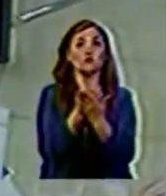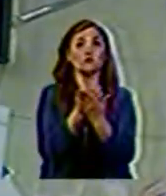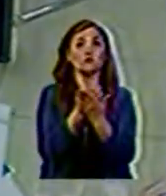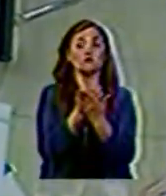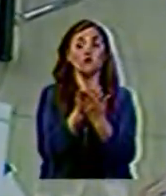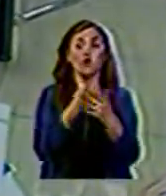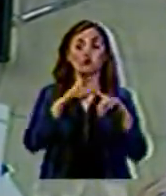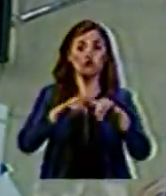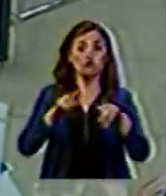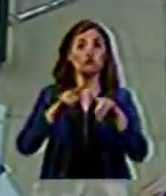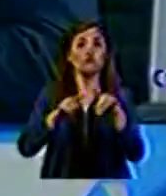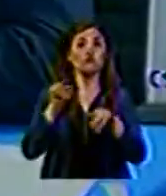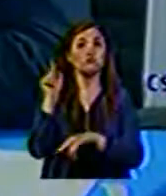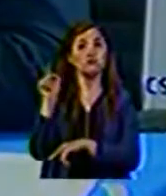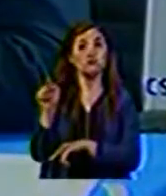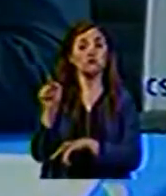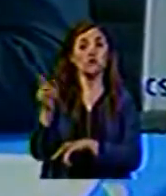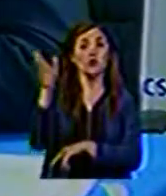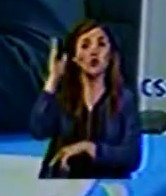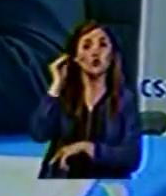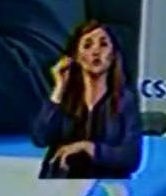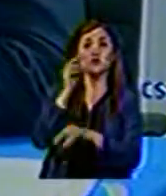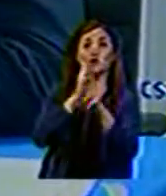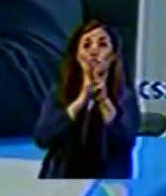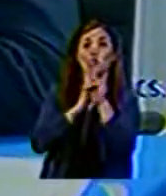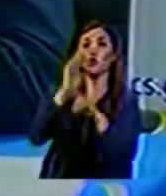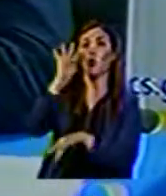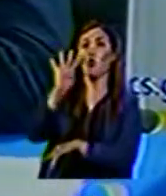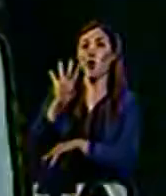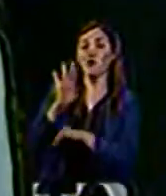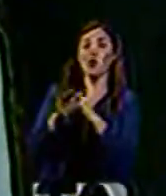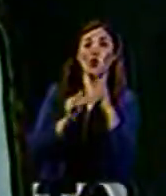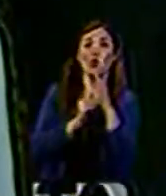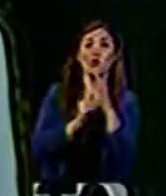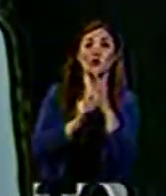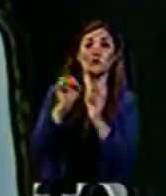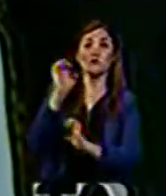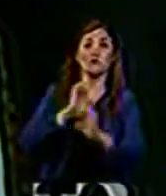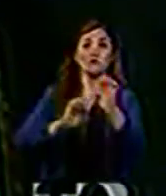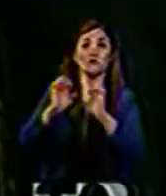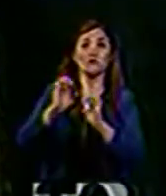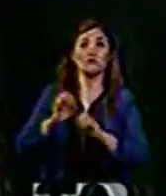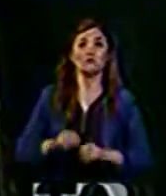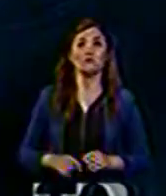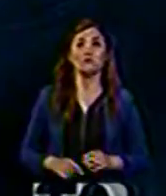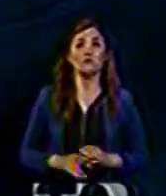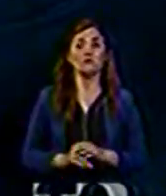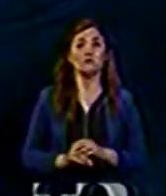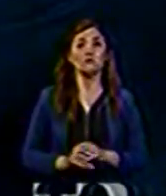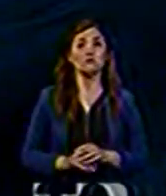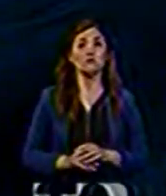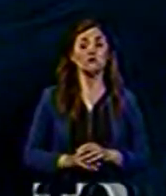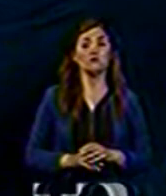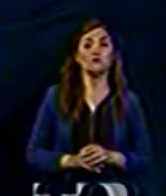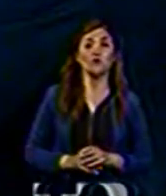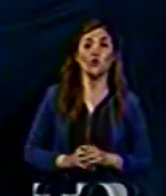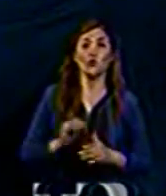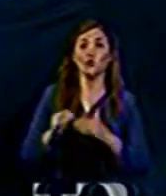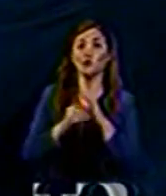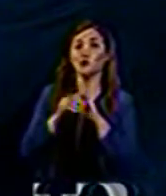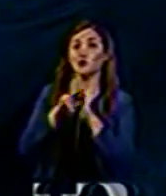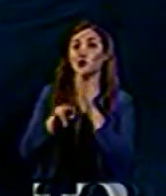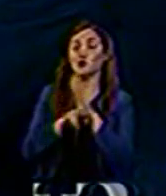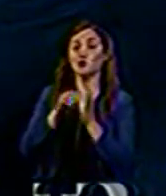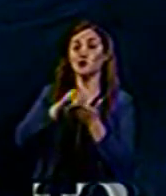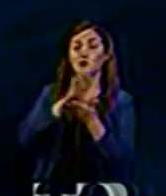Solidaria, Margarita Hernández, escuche y responda a las 4 impugnaciones calificadas en su contra. Ha violado las normas vigentes,